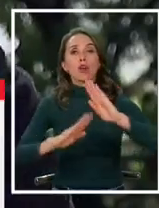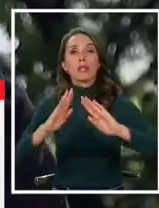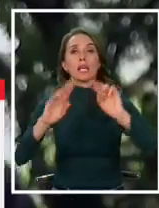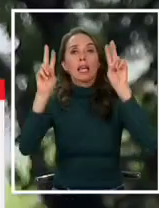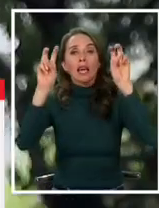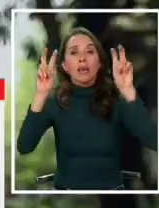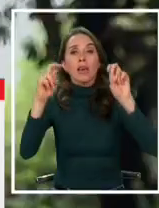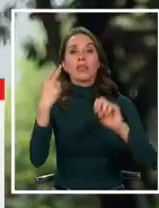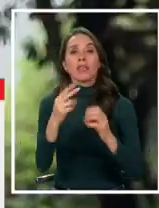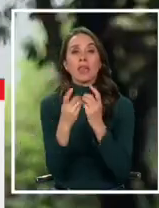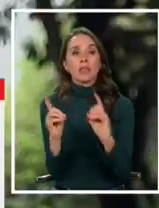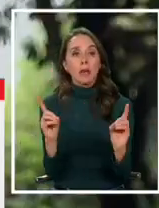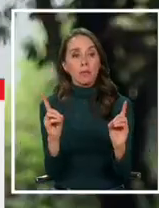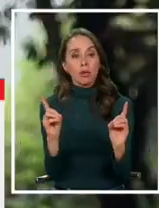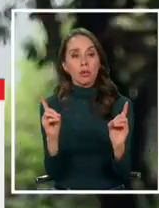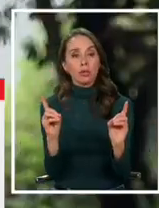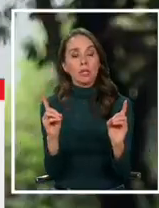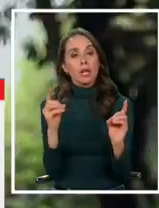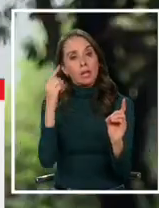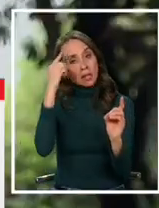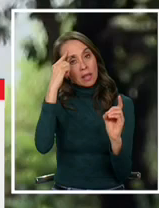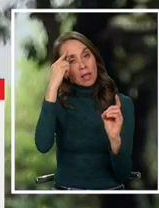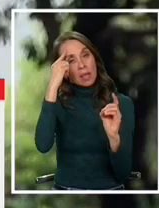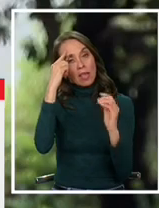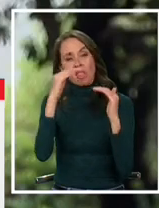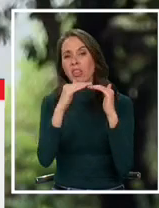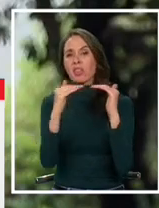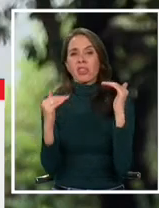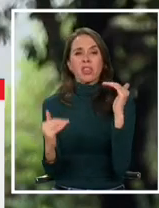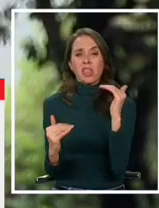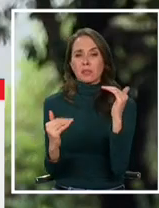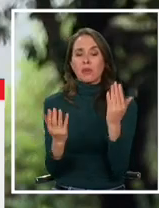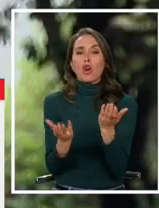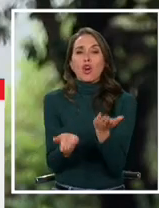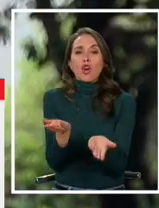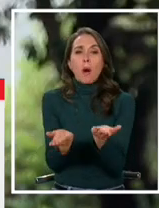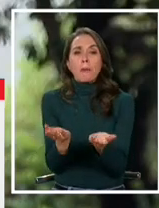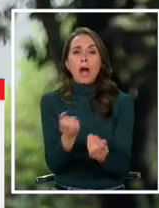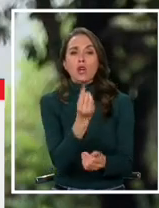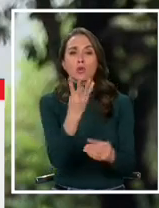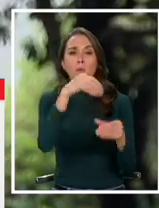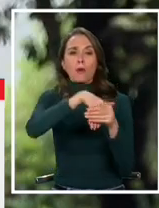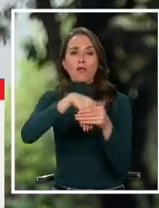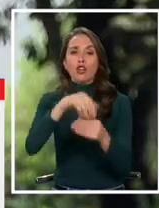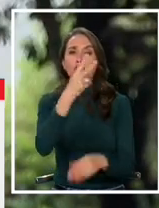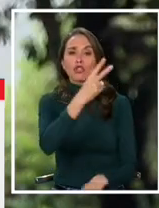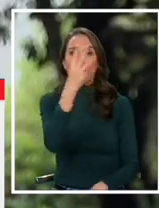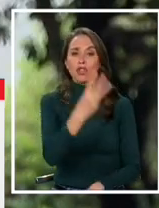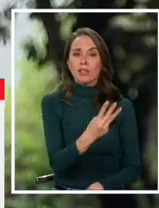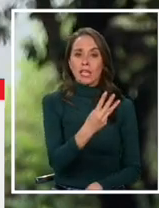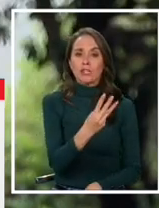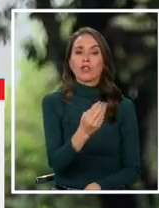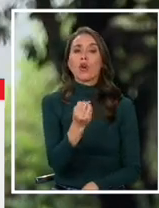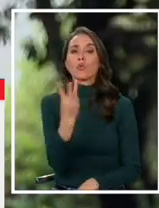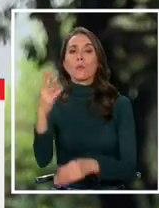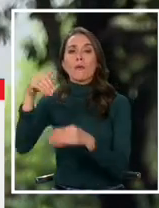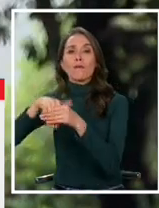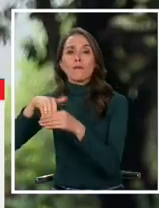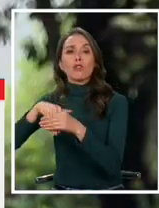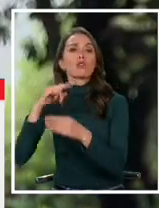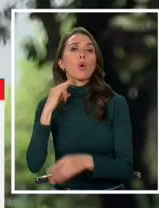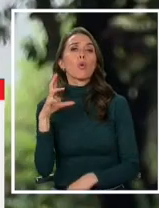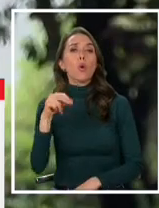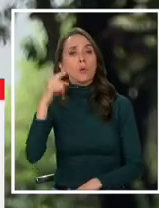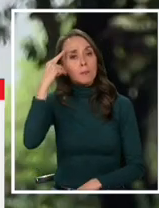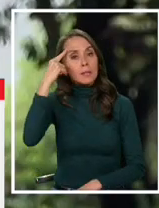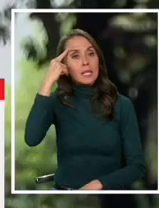de la Democracia es desproporcionado comparar el quórum de dos tercios con un quórum que está